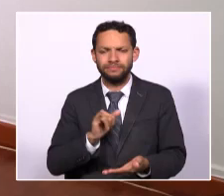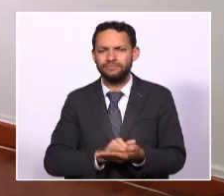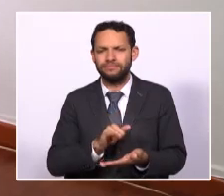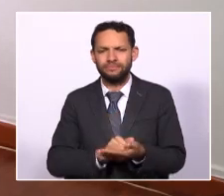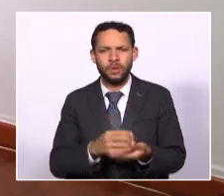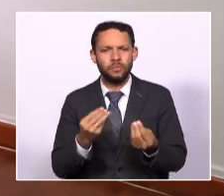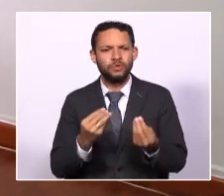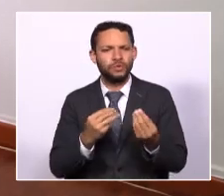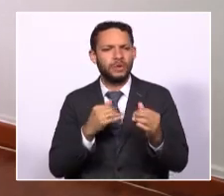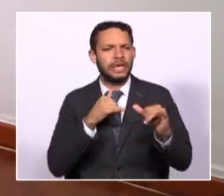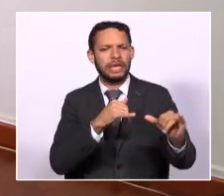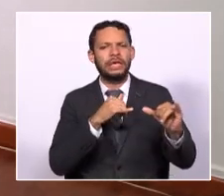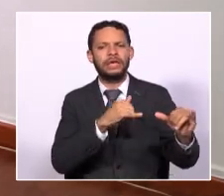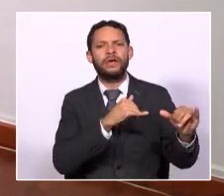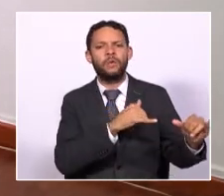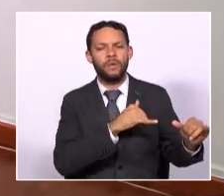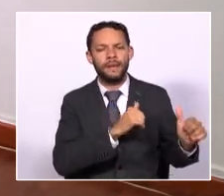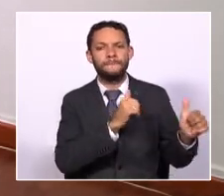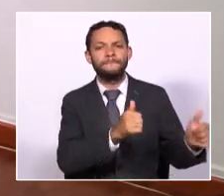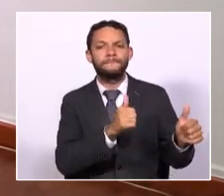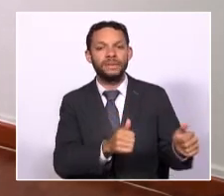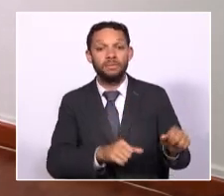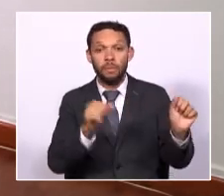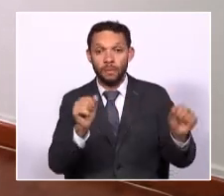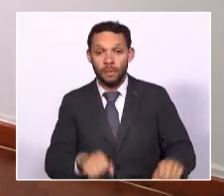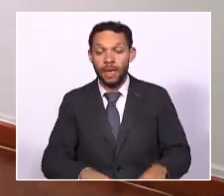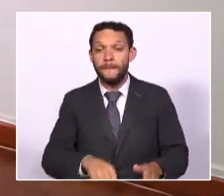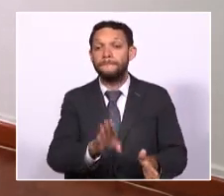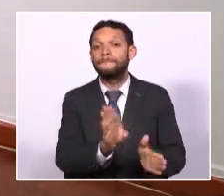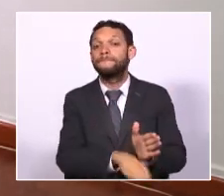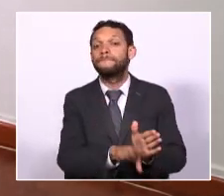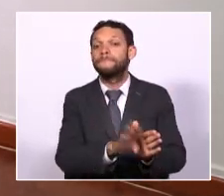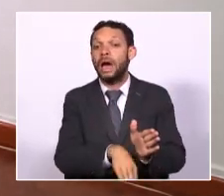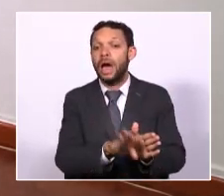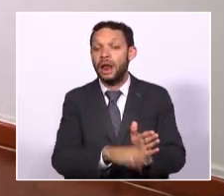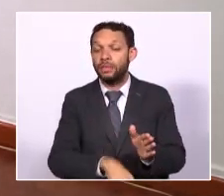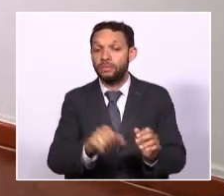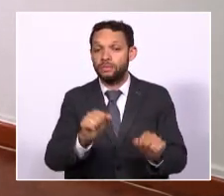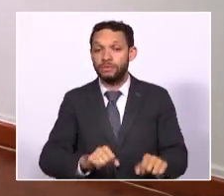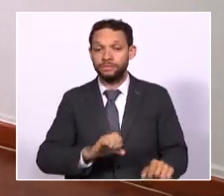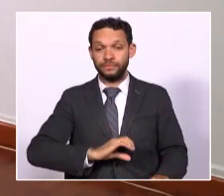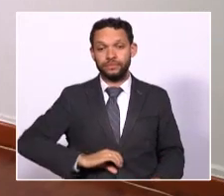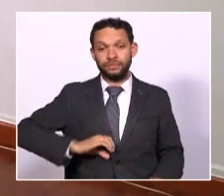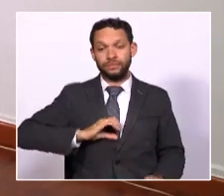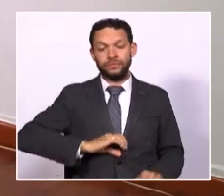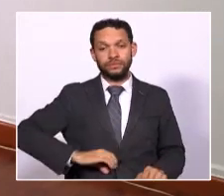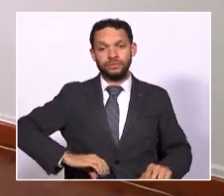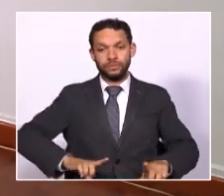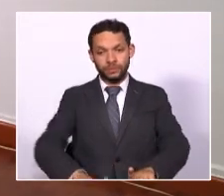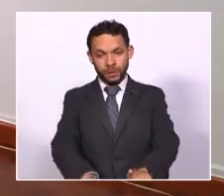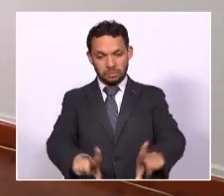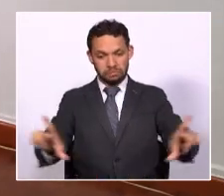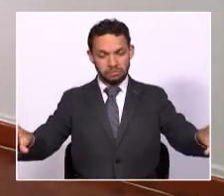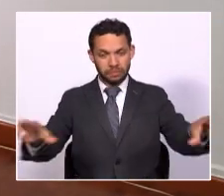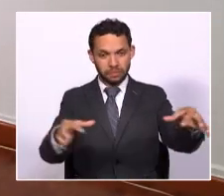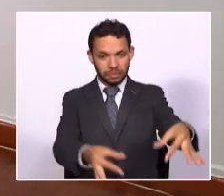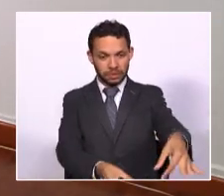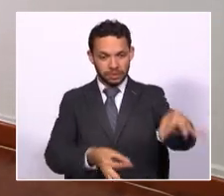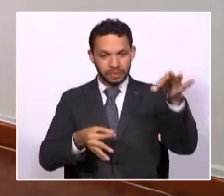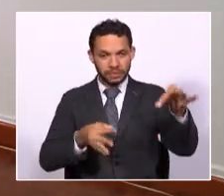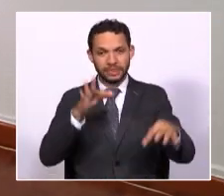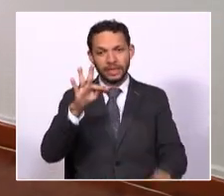hay una radiografía muy barata que ustedes se la pueden hacer en todos los centros radiológicos, que se llama test de Farril. Test de